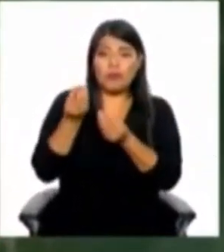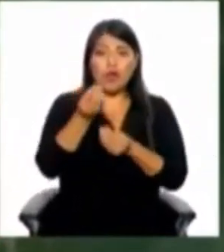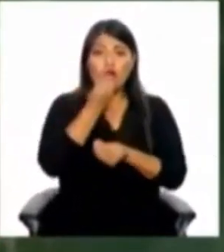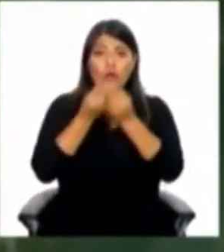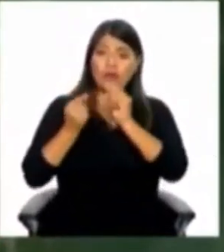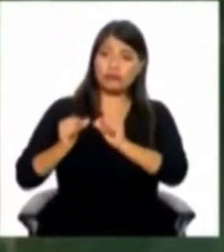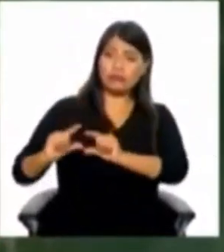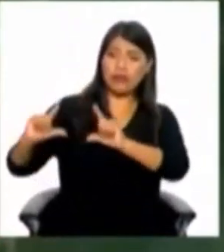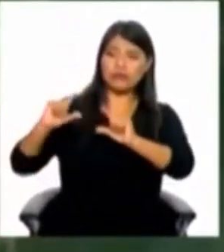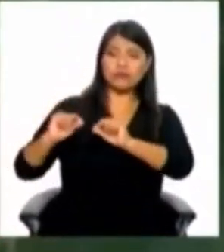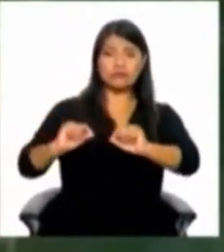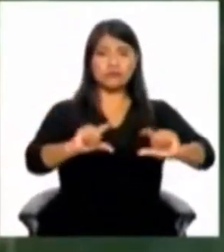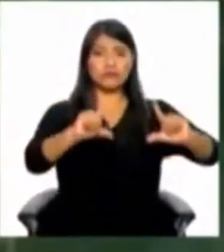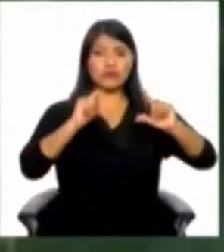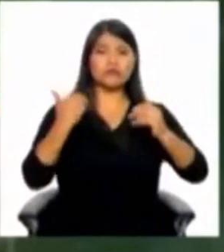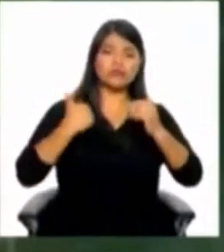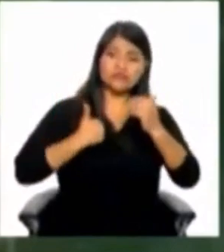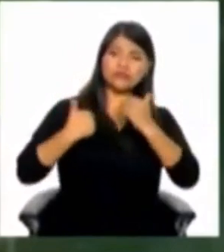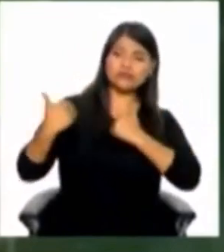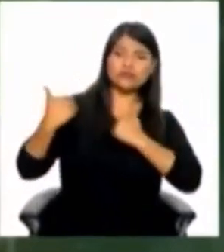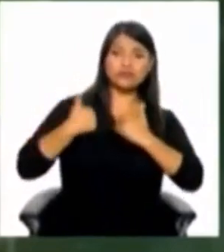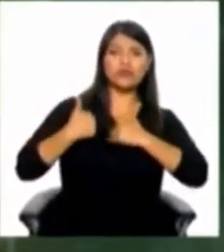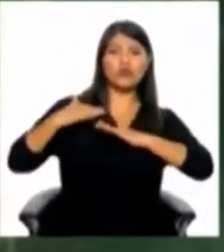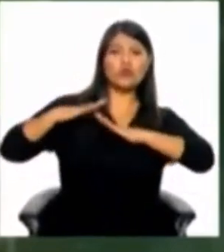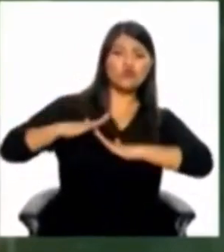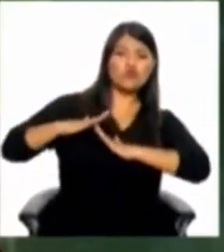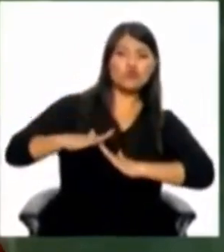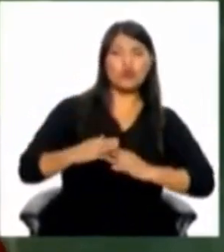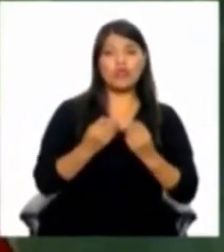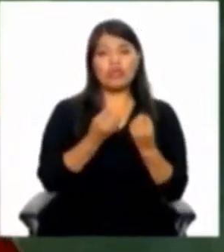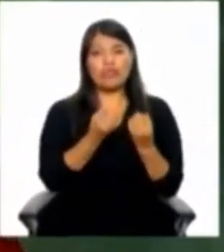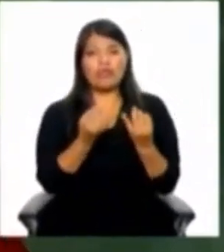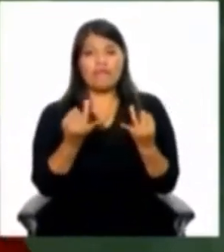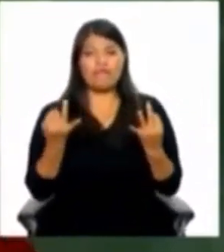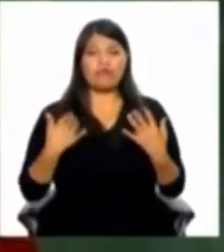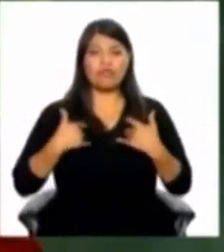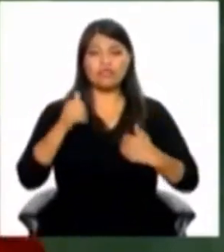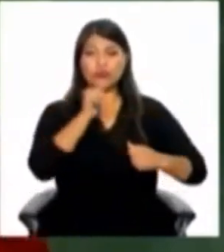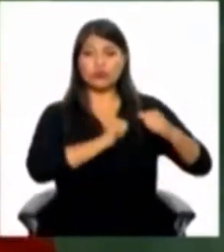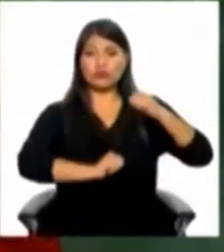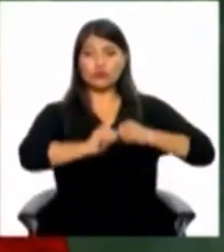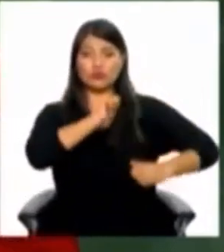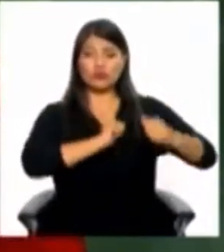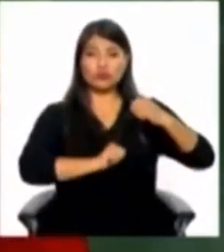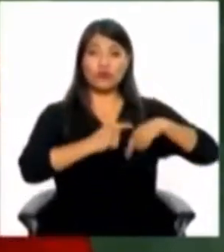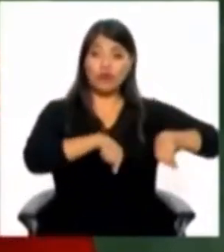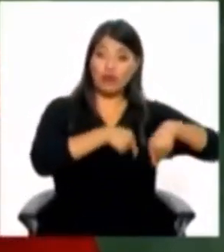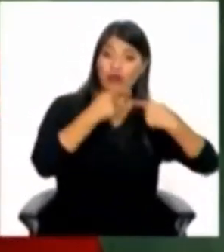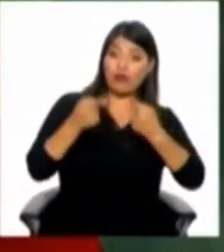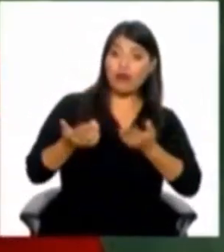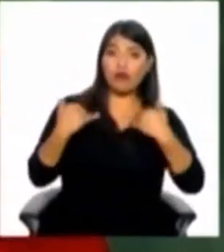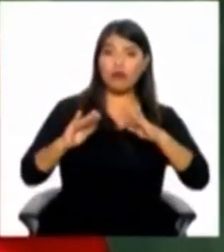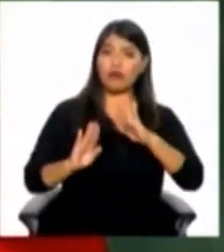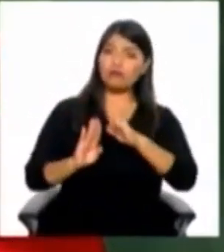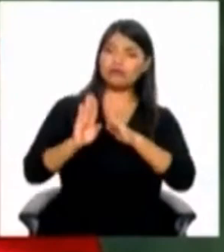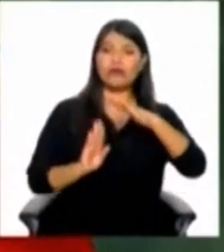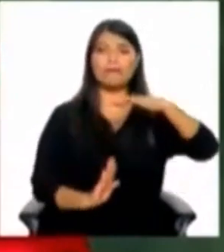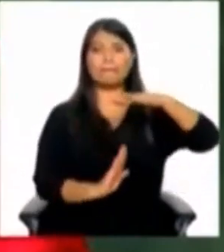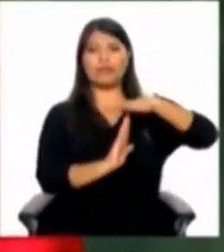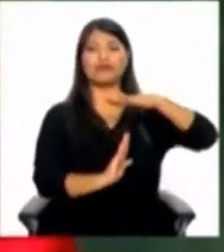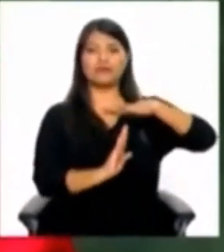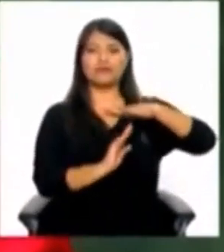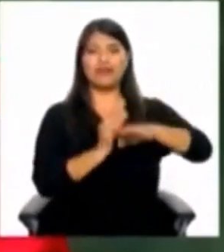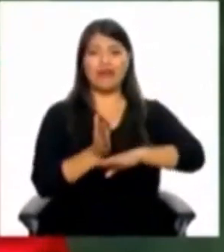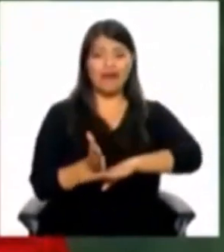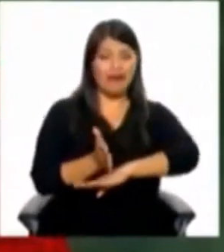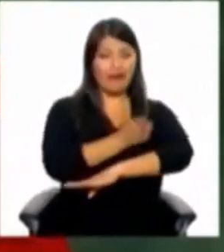agobian a nuestros pueblos y han pausado nuestro potencial de crecimiento y de desarrollo. Si